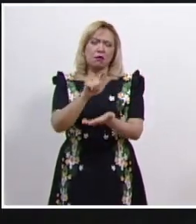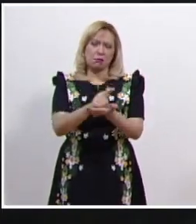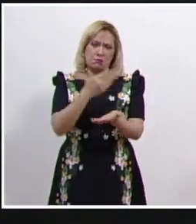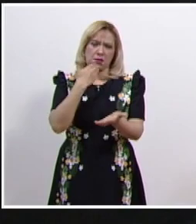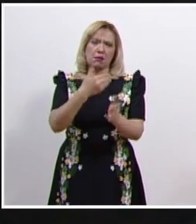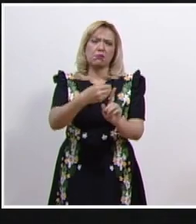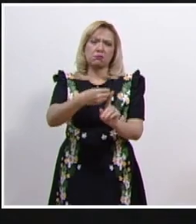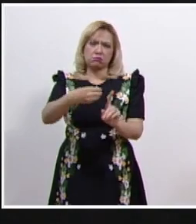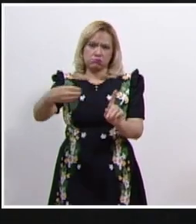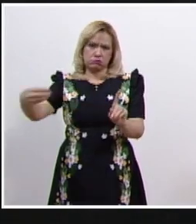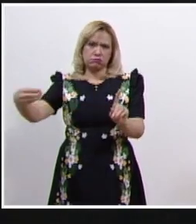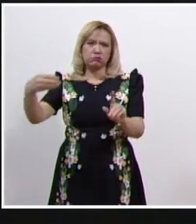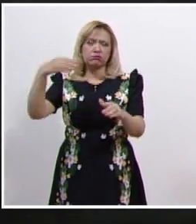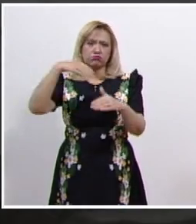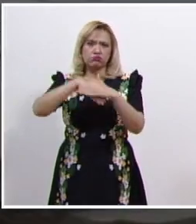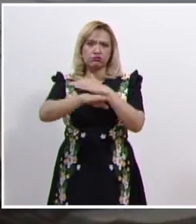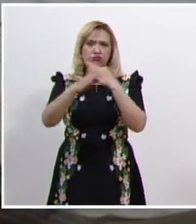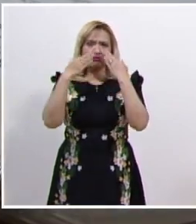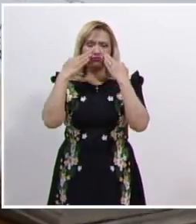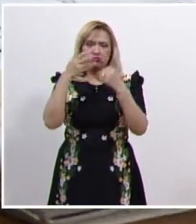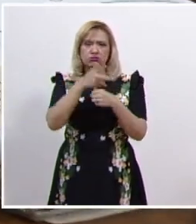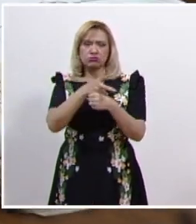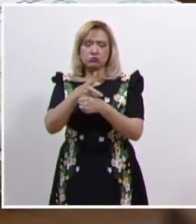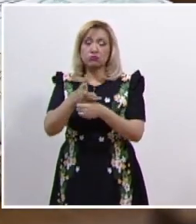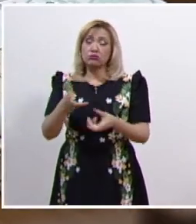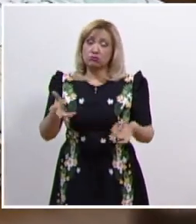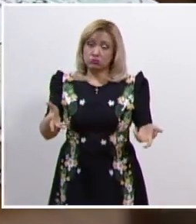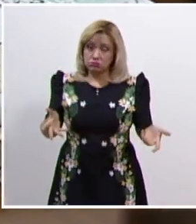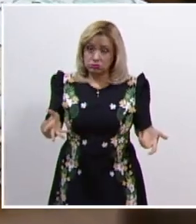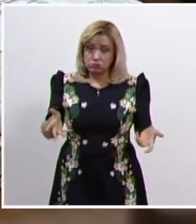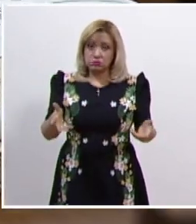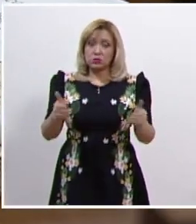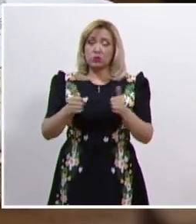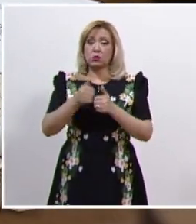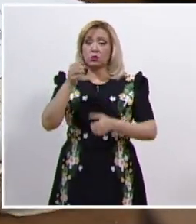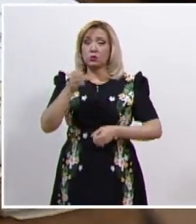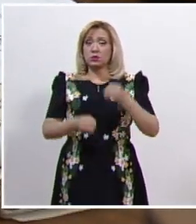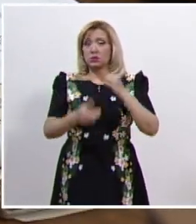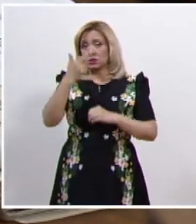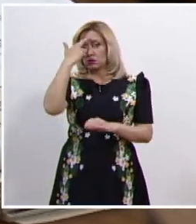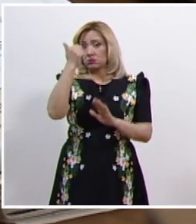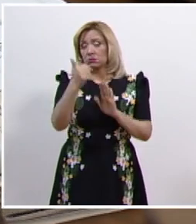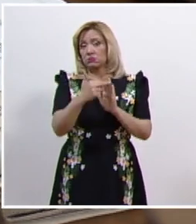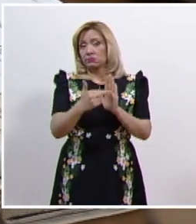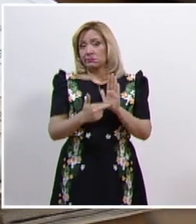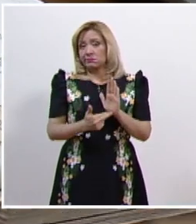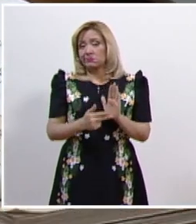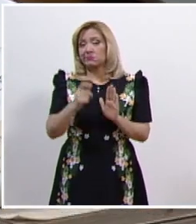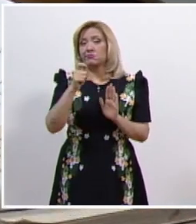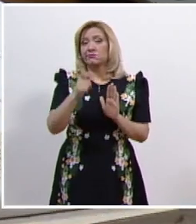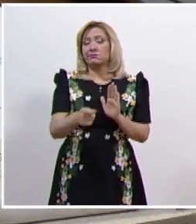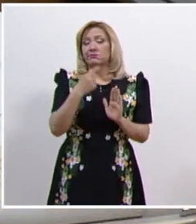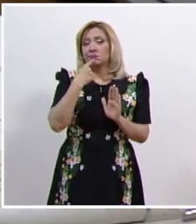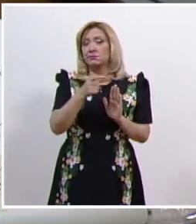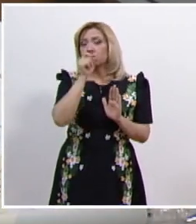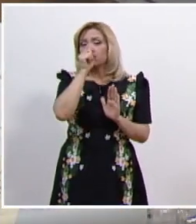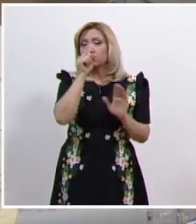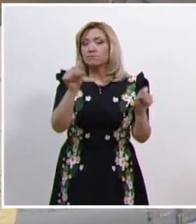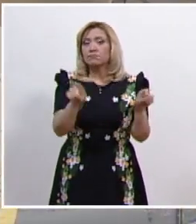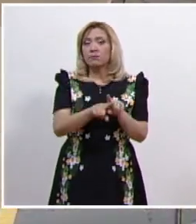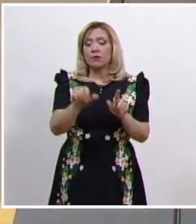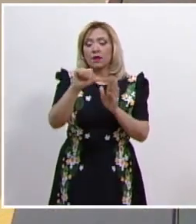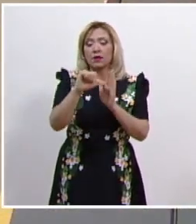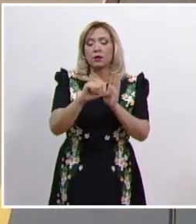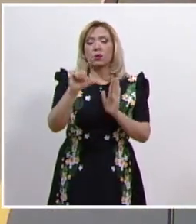oral acusatorio, siempre que se interpreten de manera conforme con todos los lineamientos y principios que se establecen en el artículo